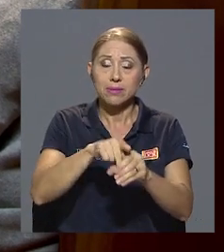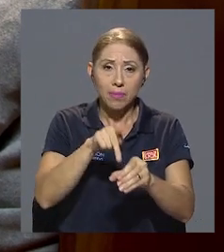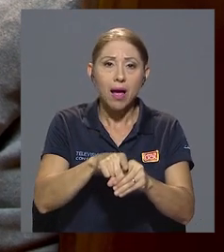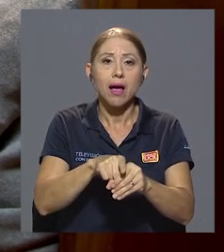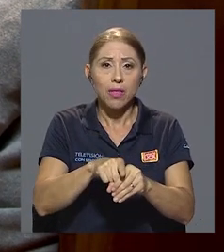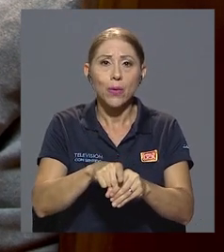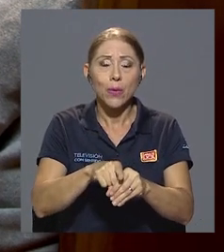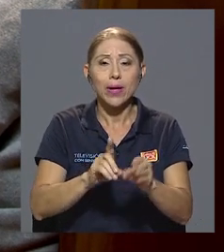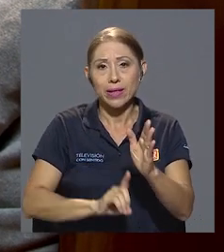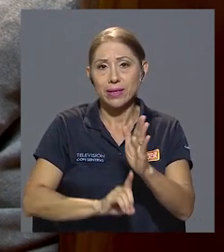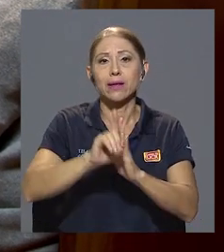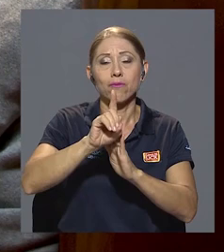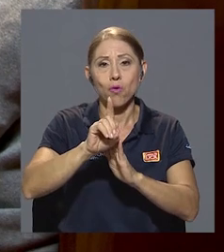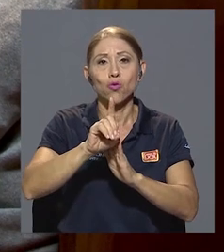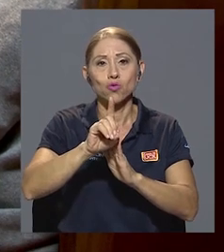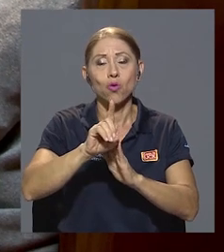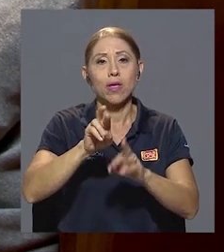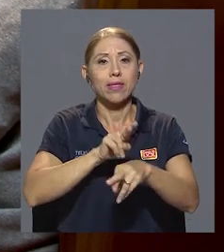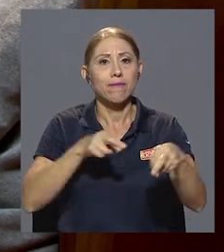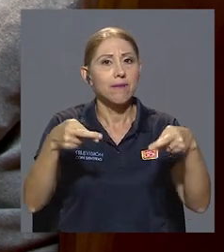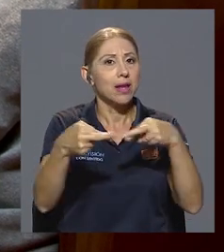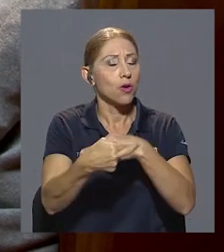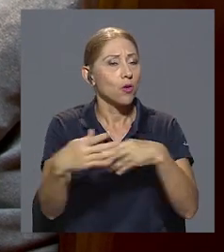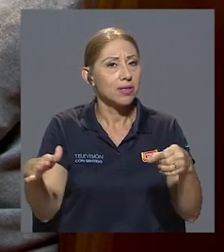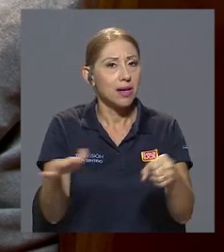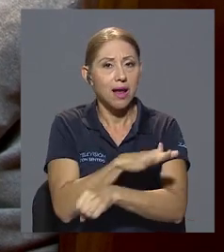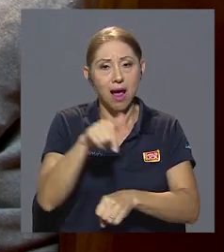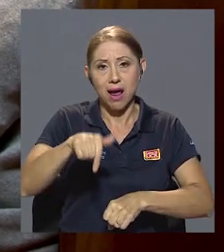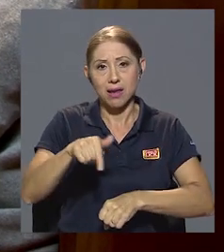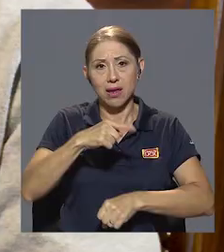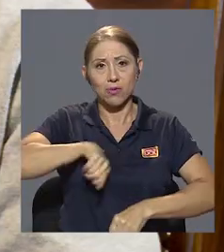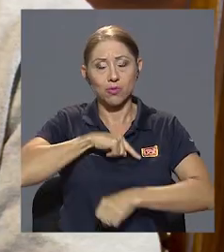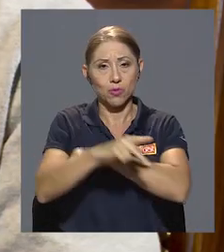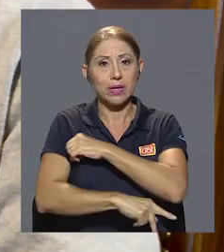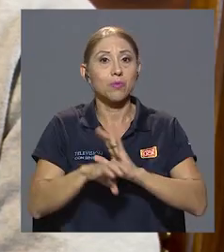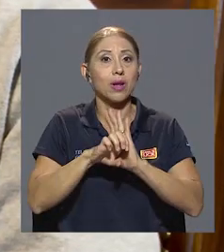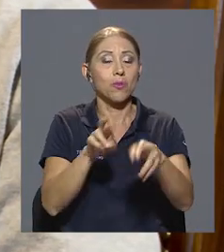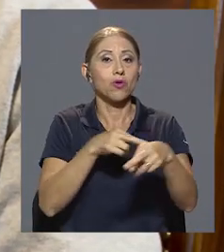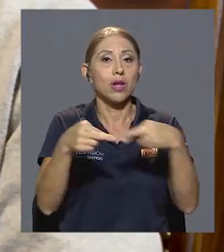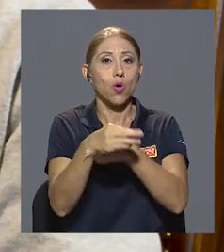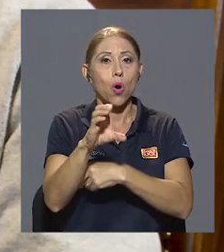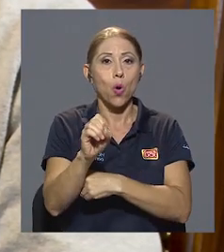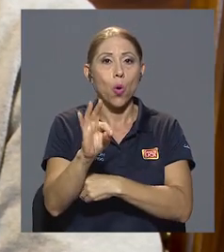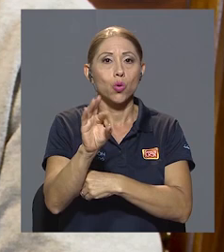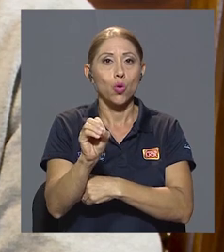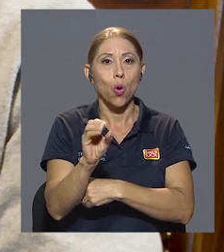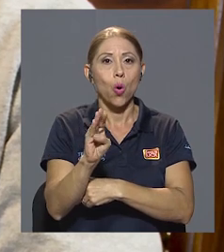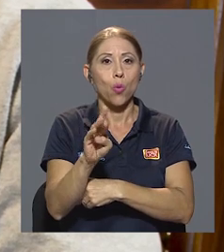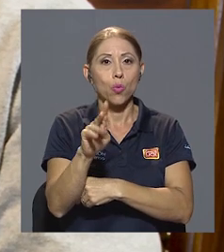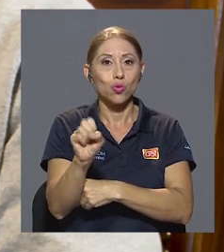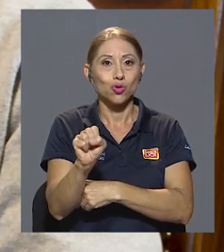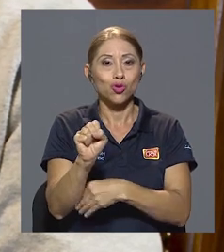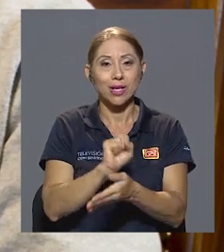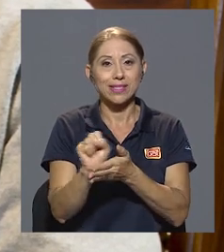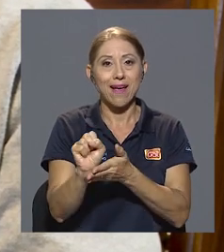participado en la el desarrollo de regiones enteras en nuestro país como es la región de coto brus de